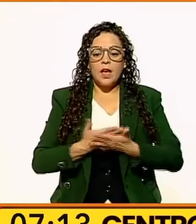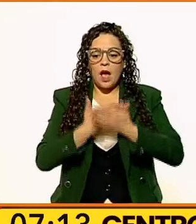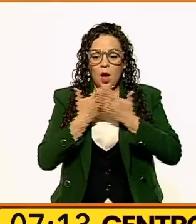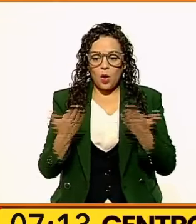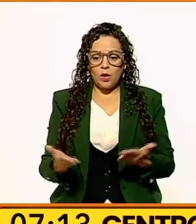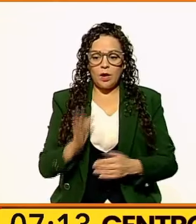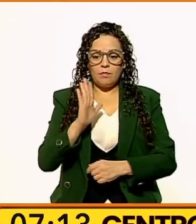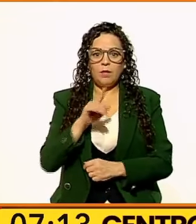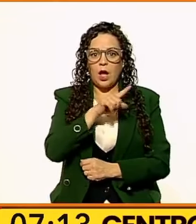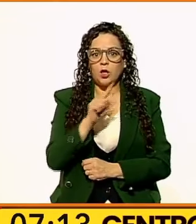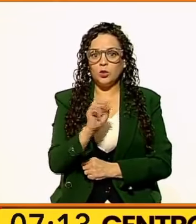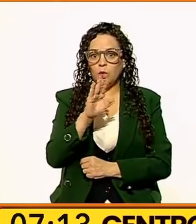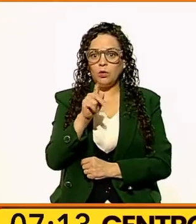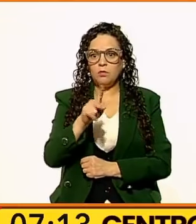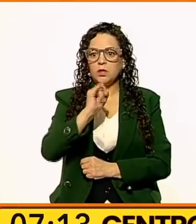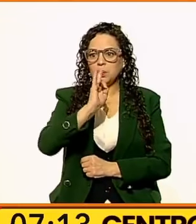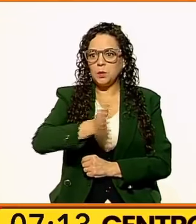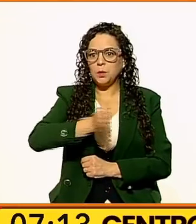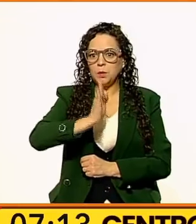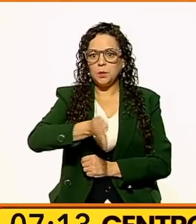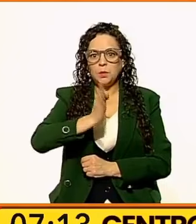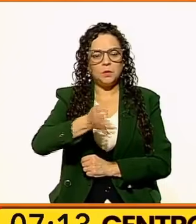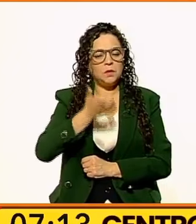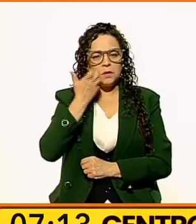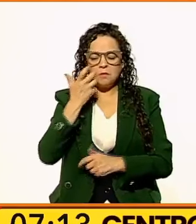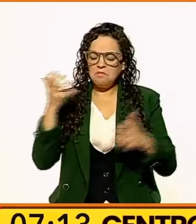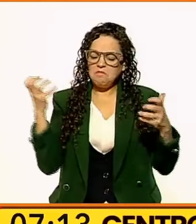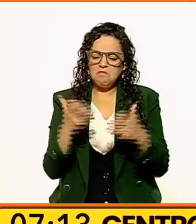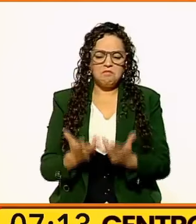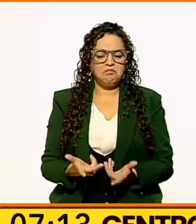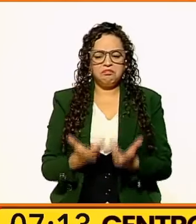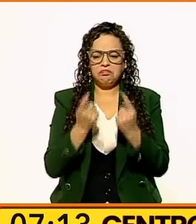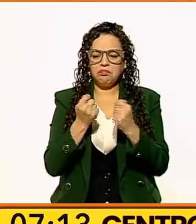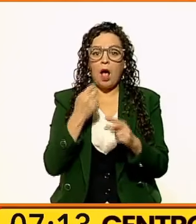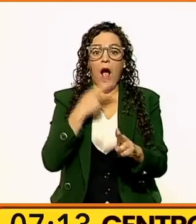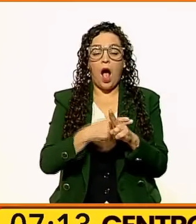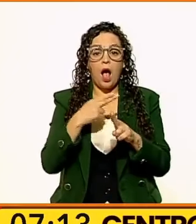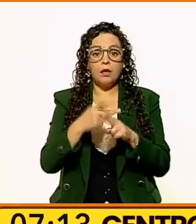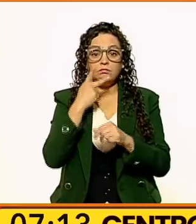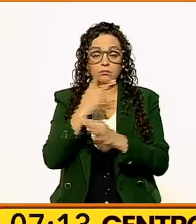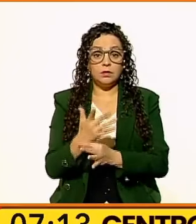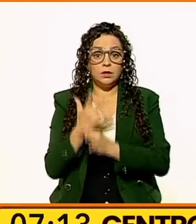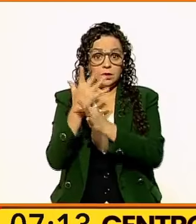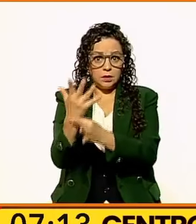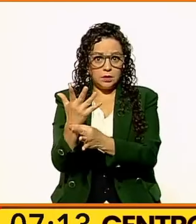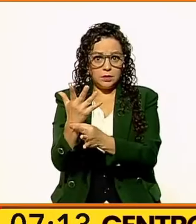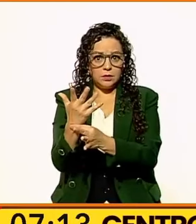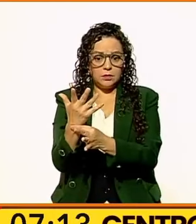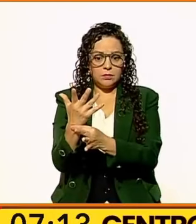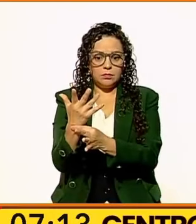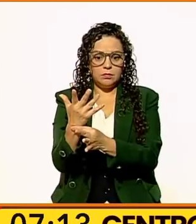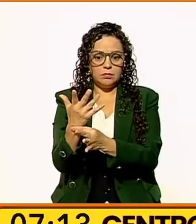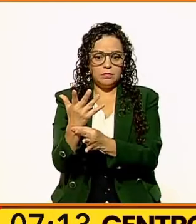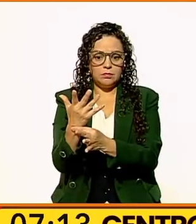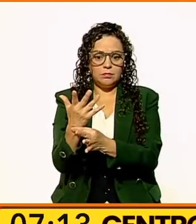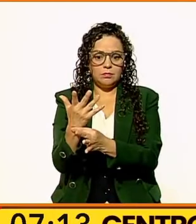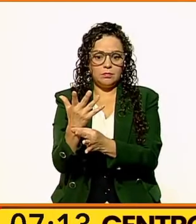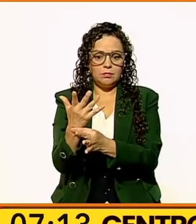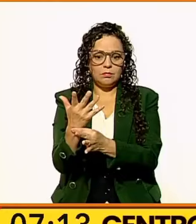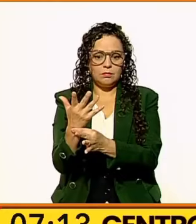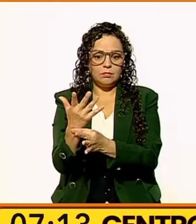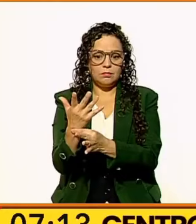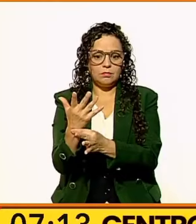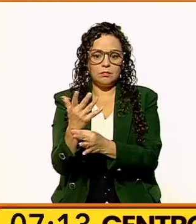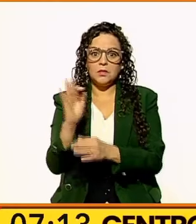Donald Trump está dispuesto a todo, ha calculado esto, y también incluso él ha hablado de no tener elecciones, ¿no? Eso